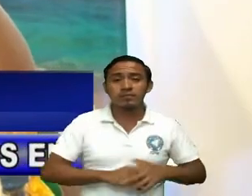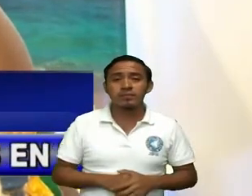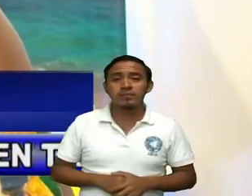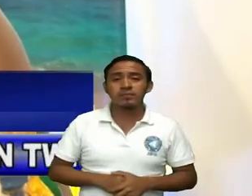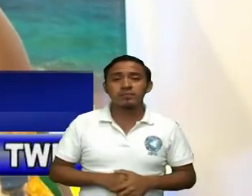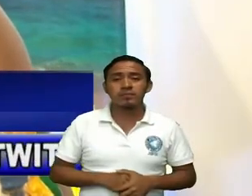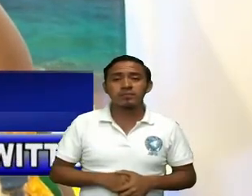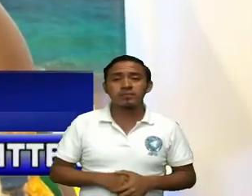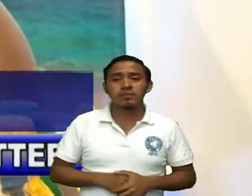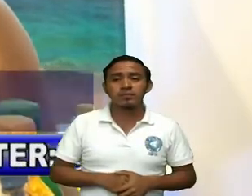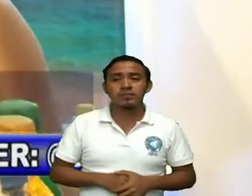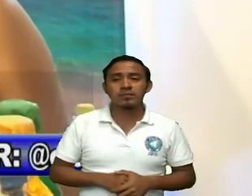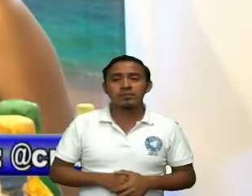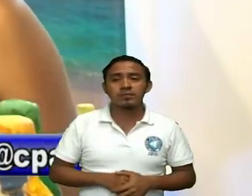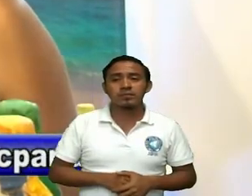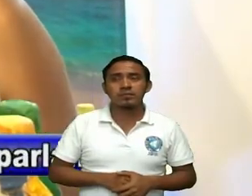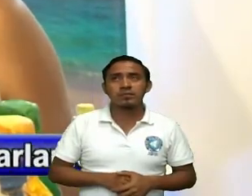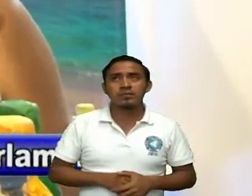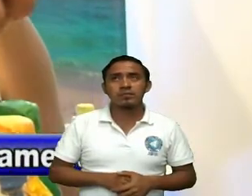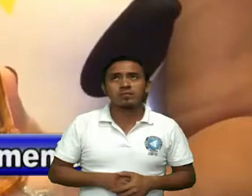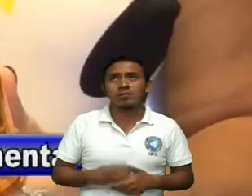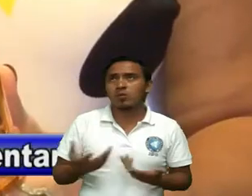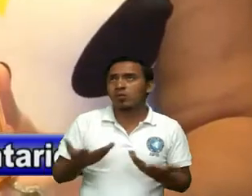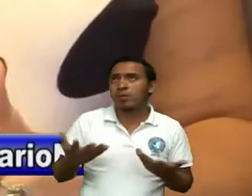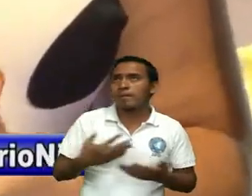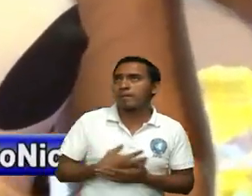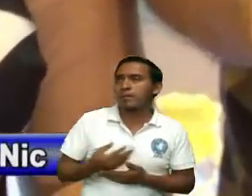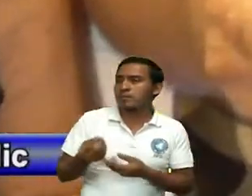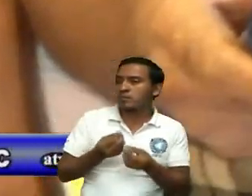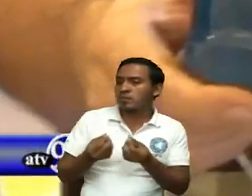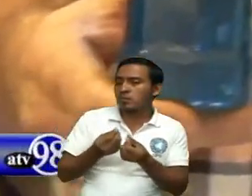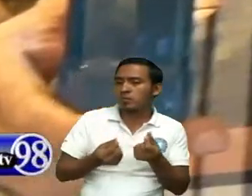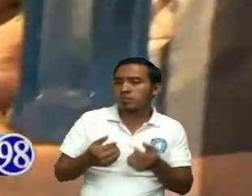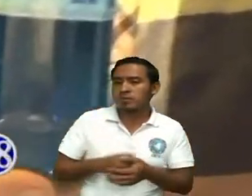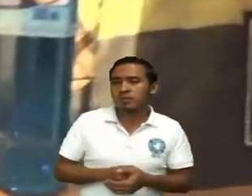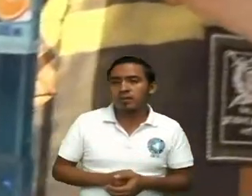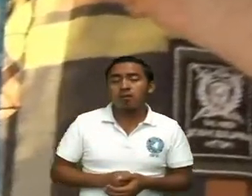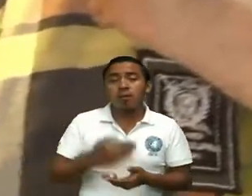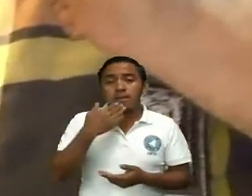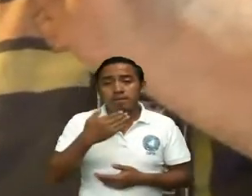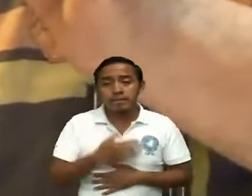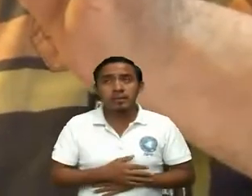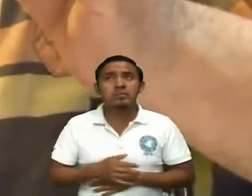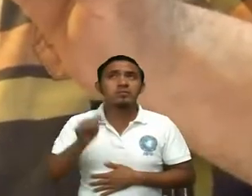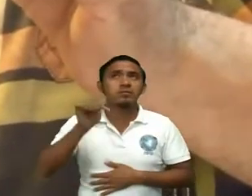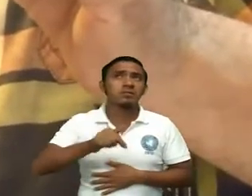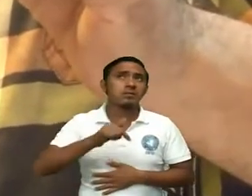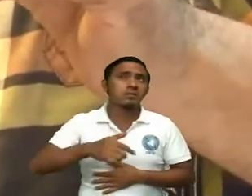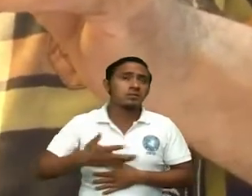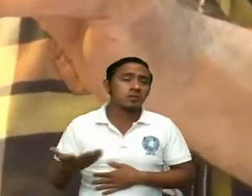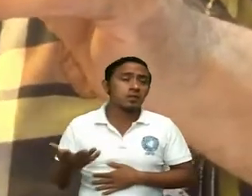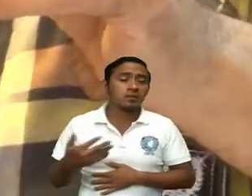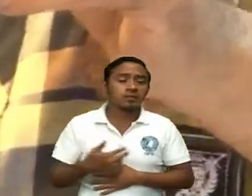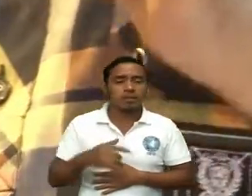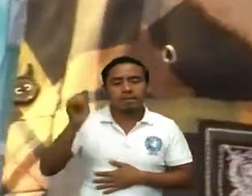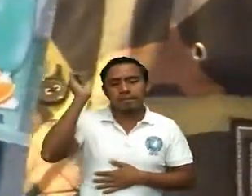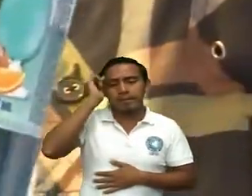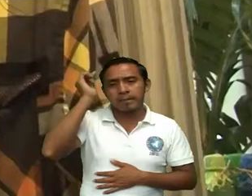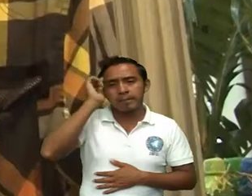Con perspectiva de economía. Y por eso nosotros creemos